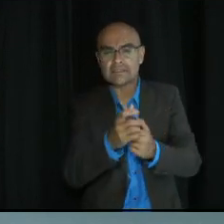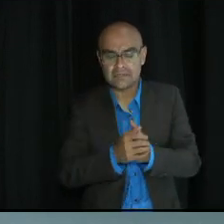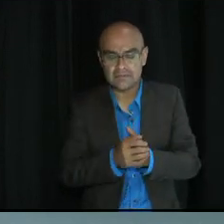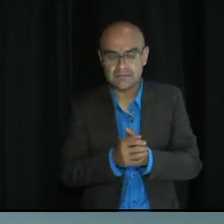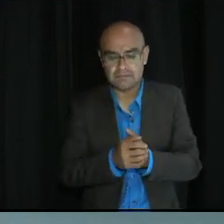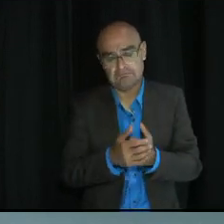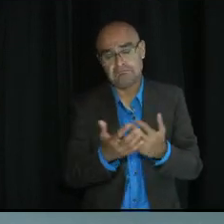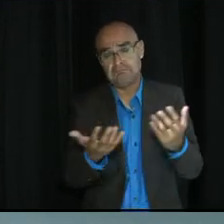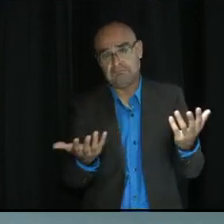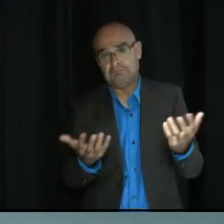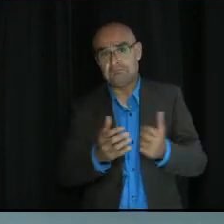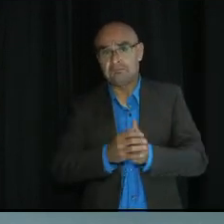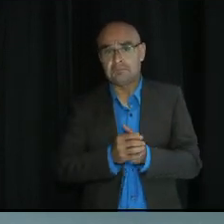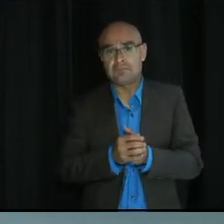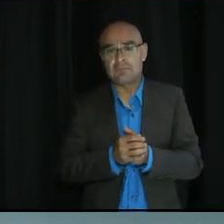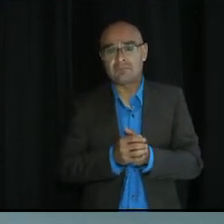pues